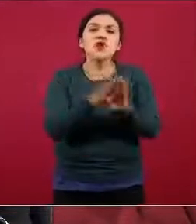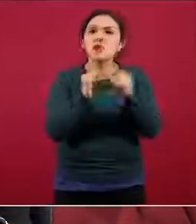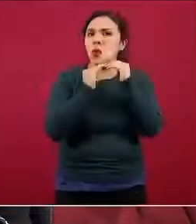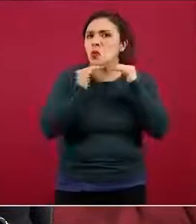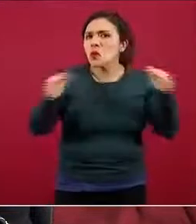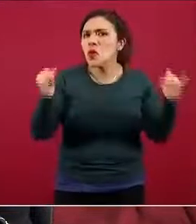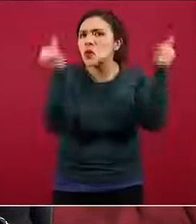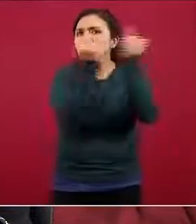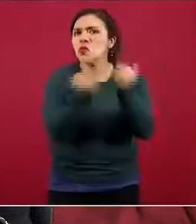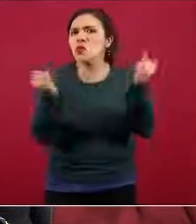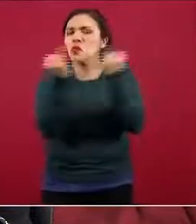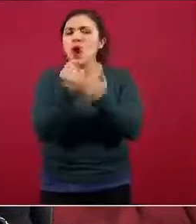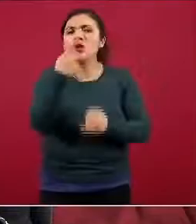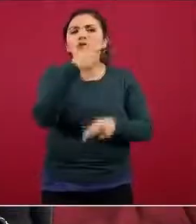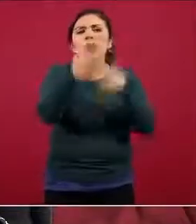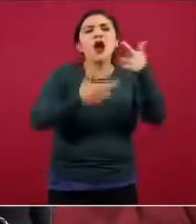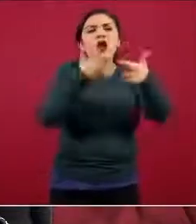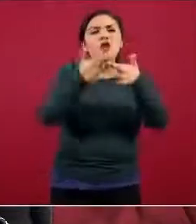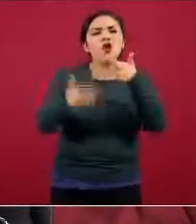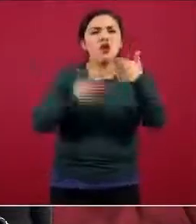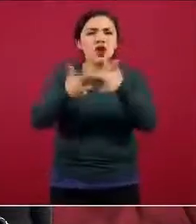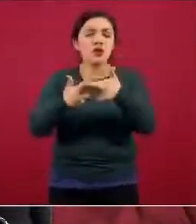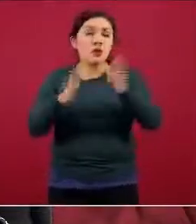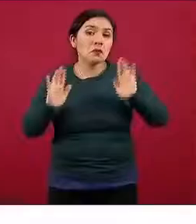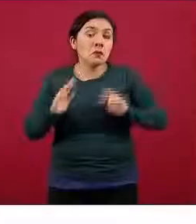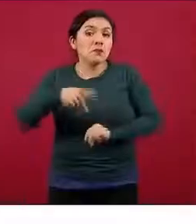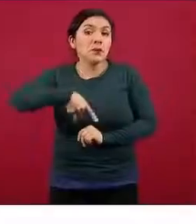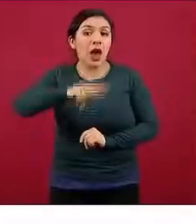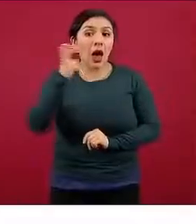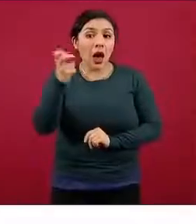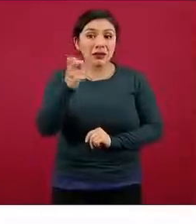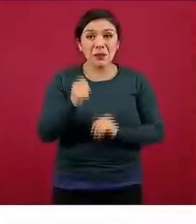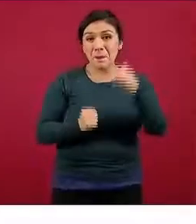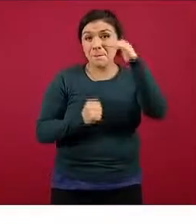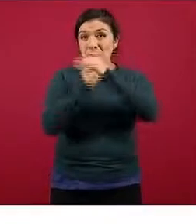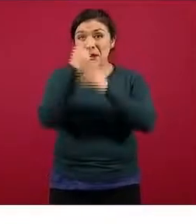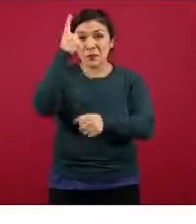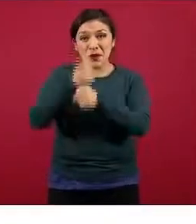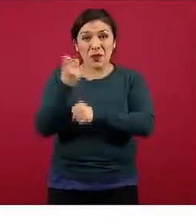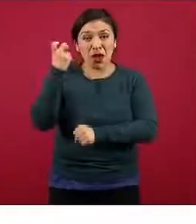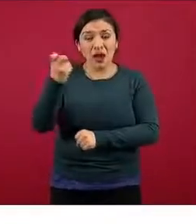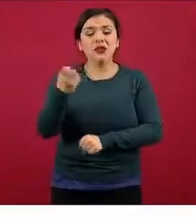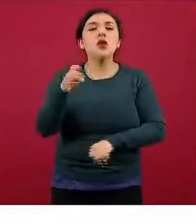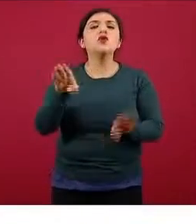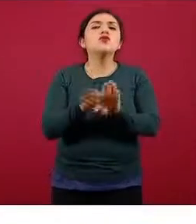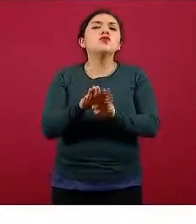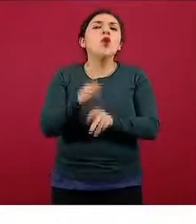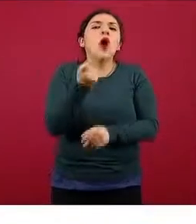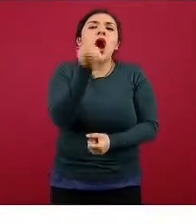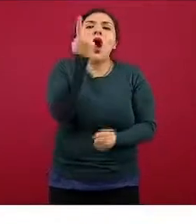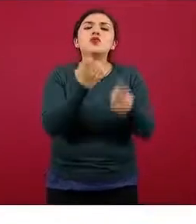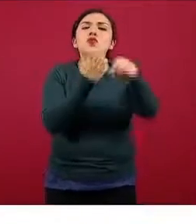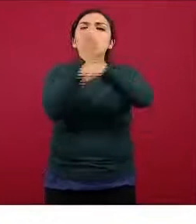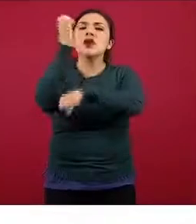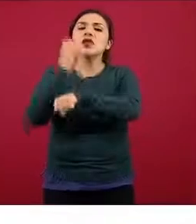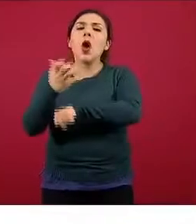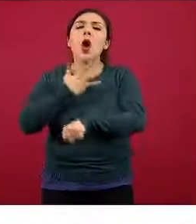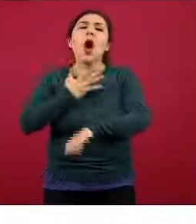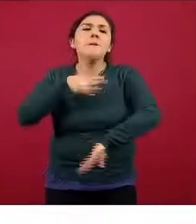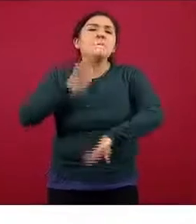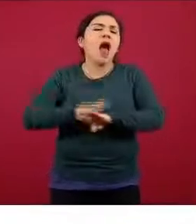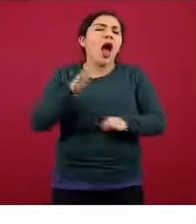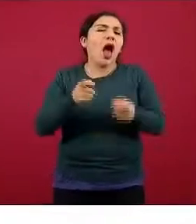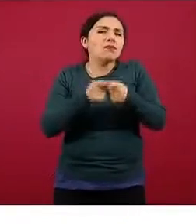heterogeneidad en las regiones subestatales, pero este pico pues, principalmente es explicado por aquellas entidades donde hay una